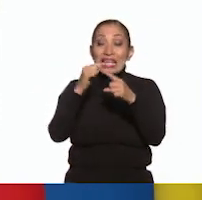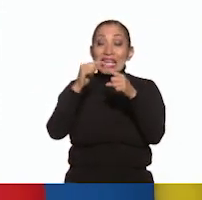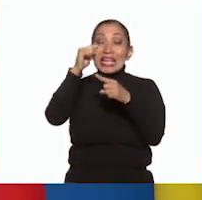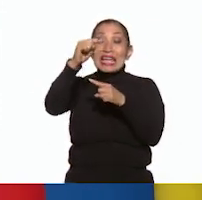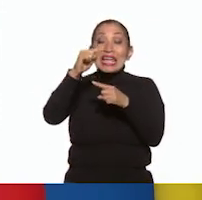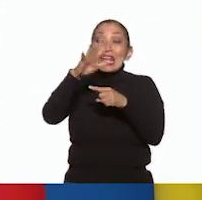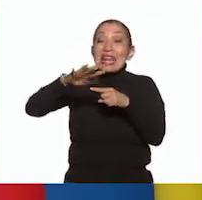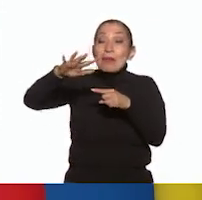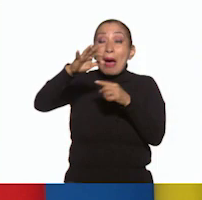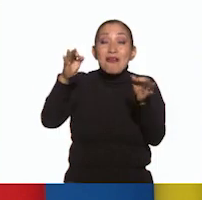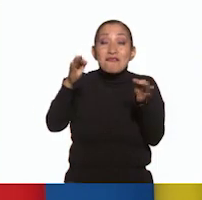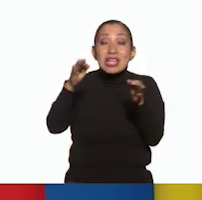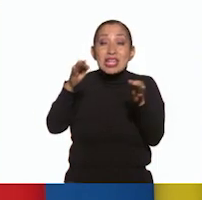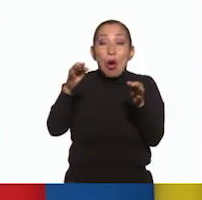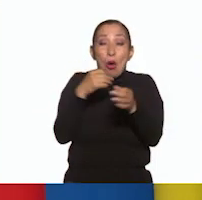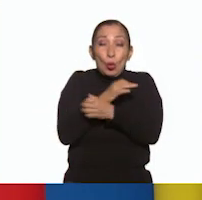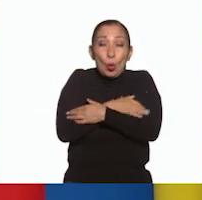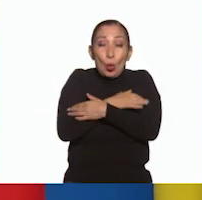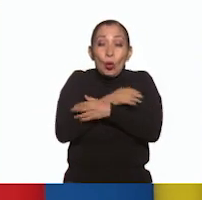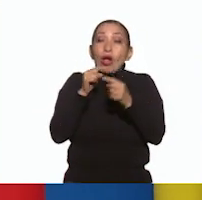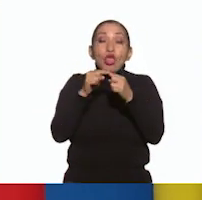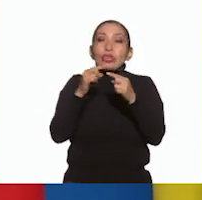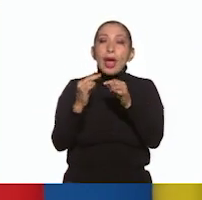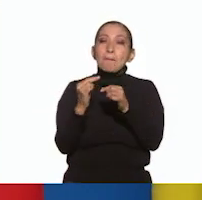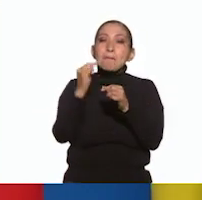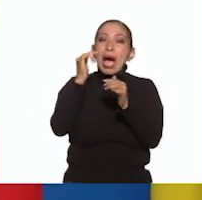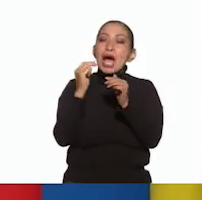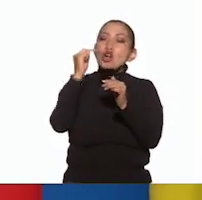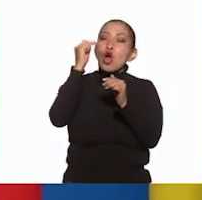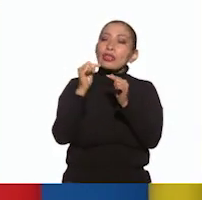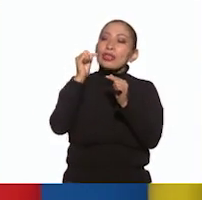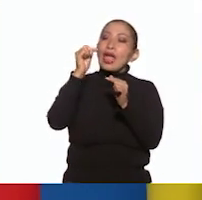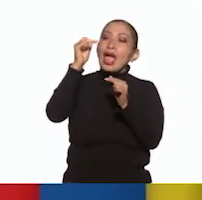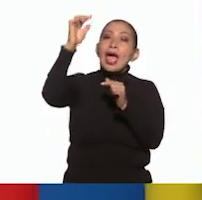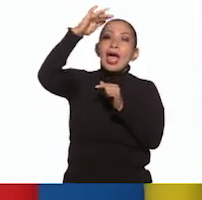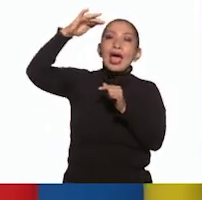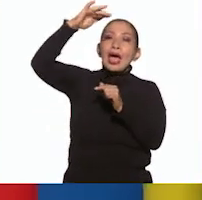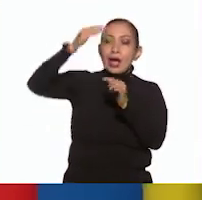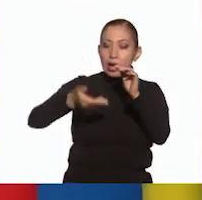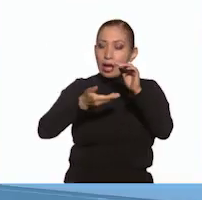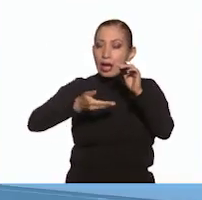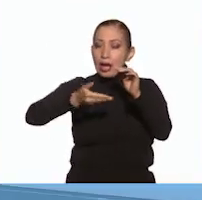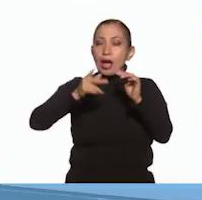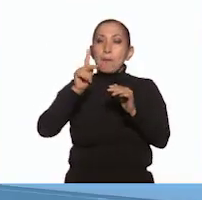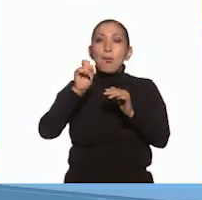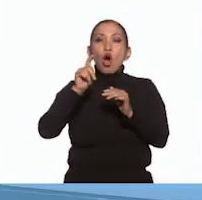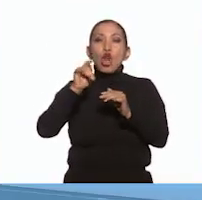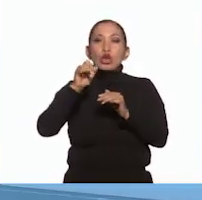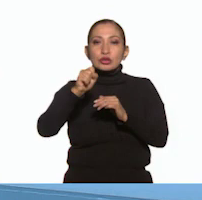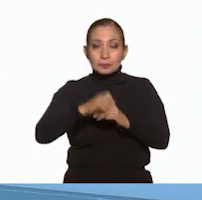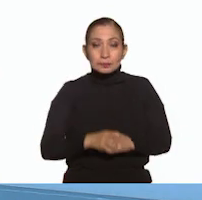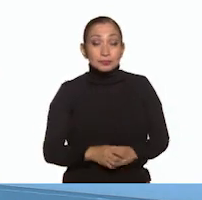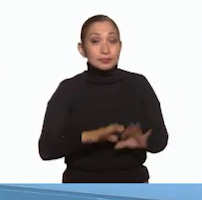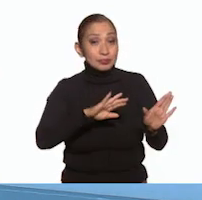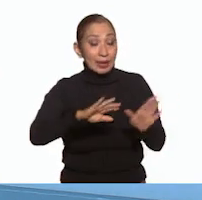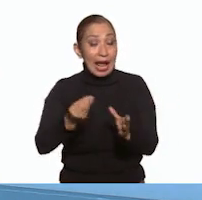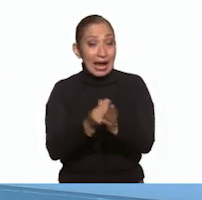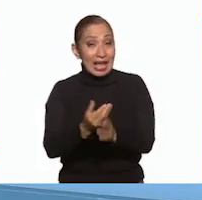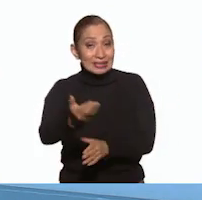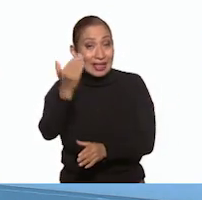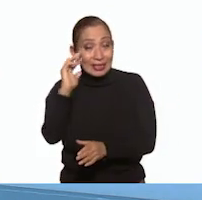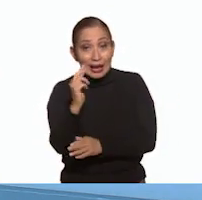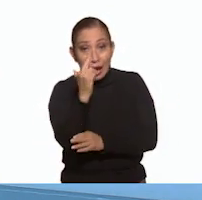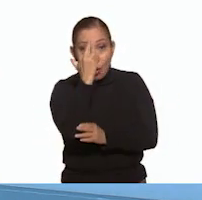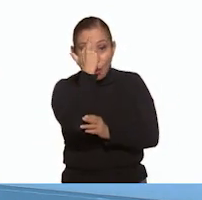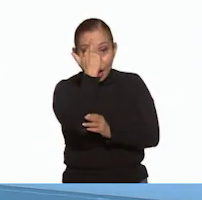climas fríos y polares se ubiquen precisamente cerca de los polos. También, la clase anterior recordamos